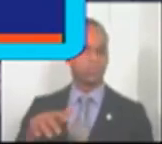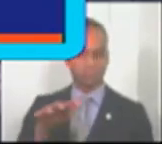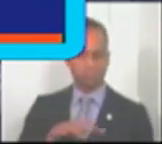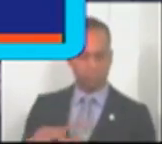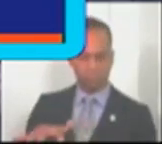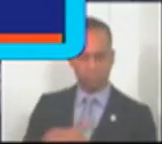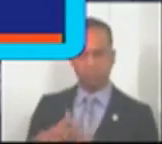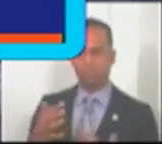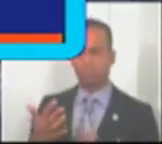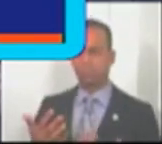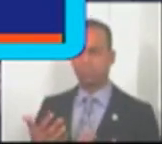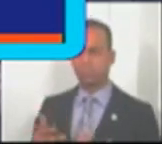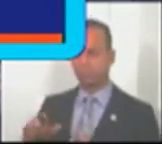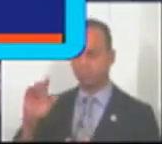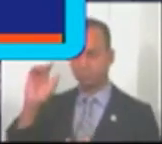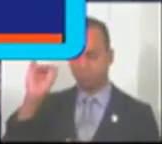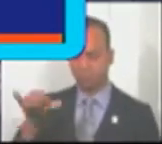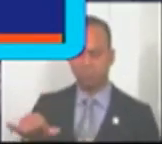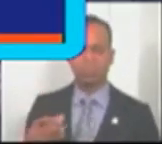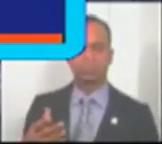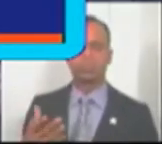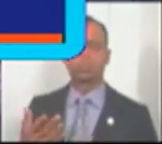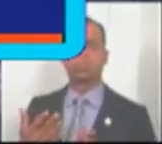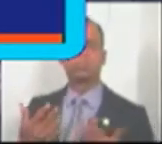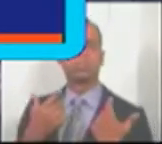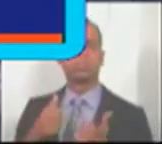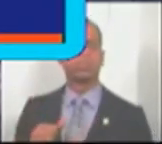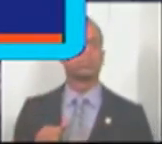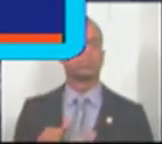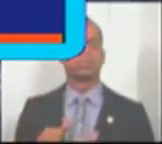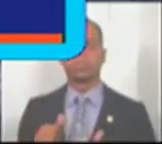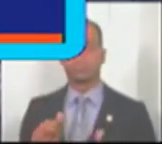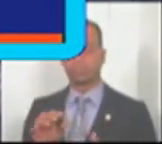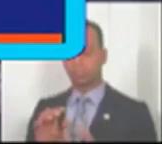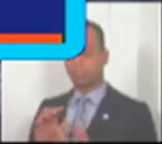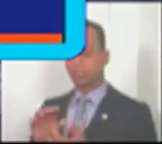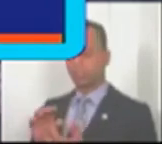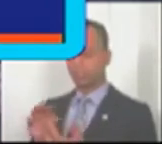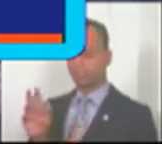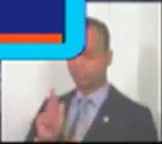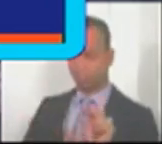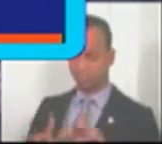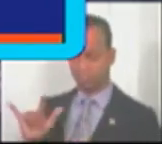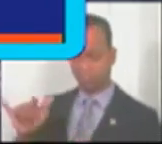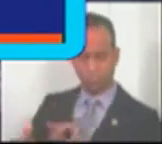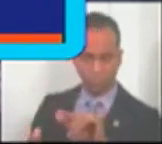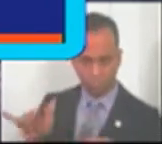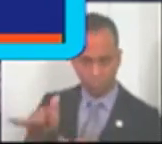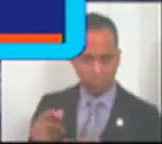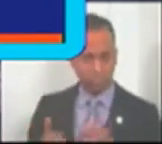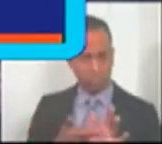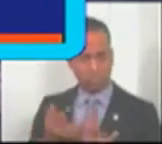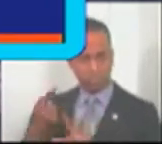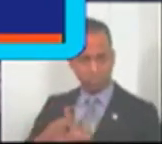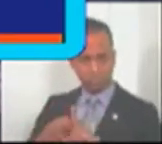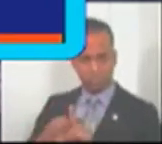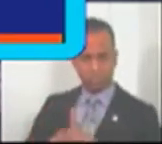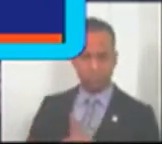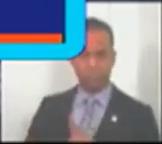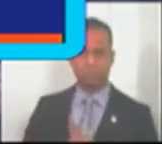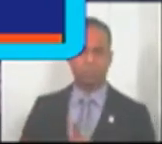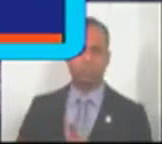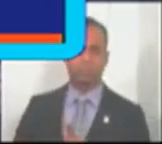separaba, ese que nos costaba en todos los flujos migratorios, a veces meses, cuando no